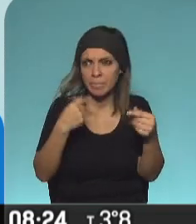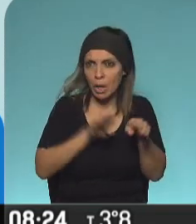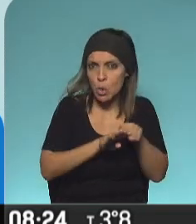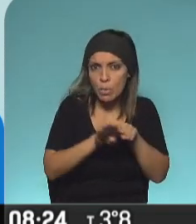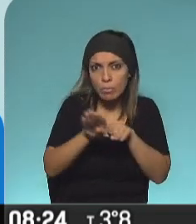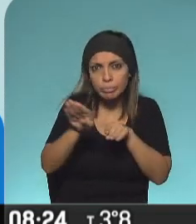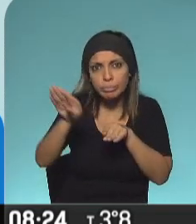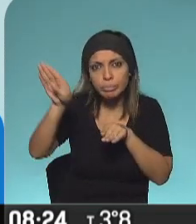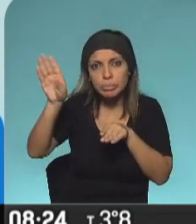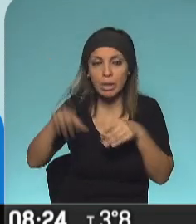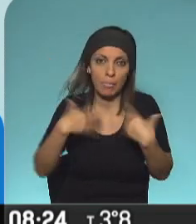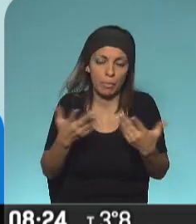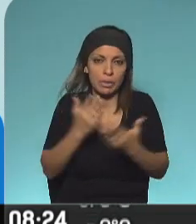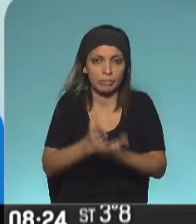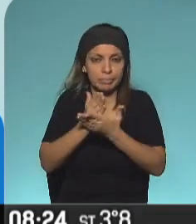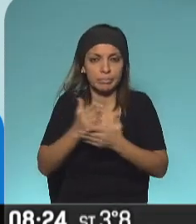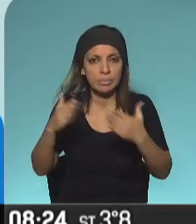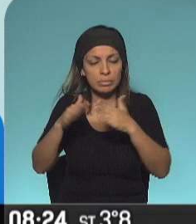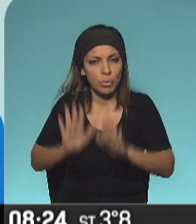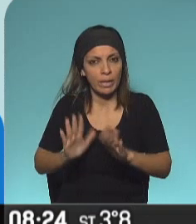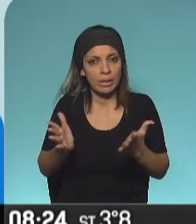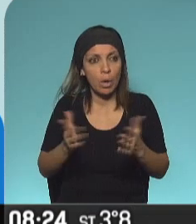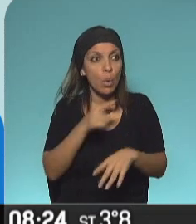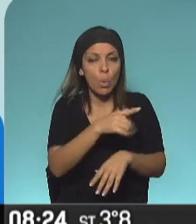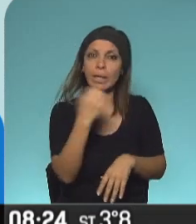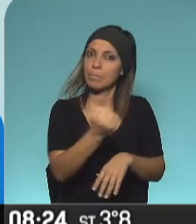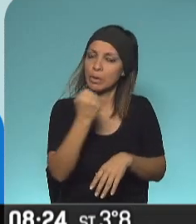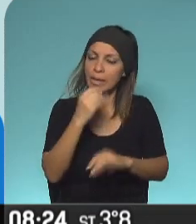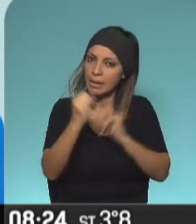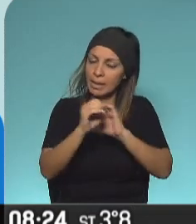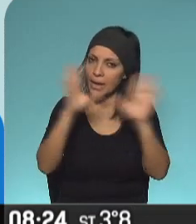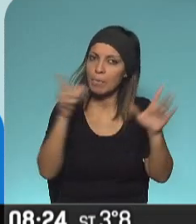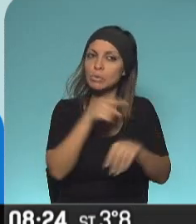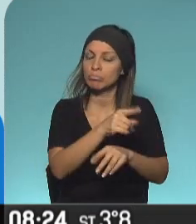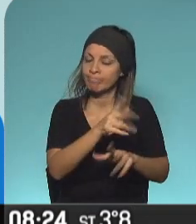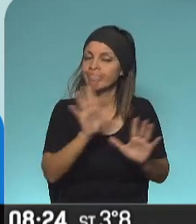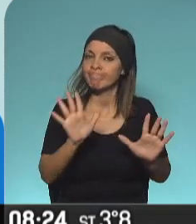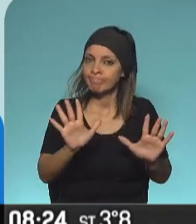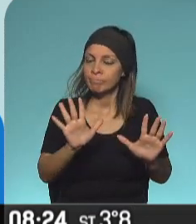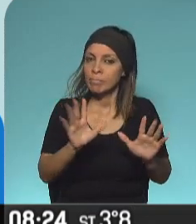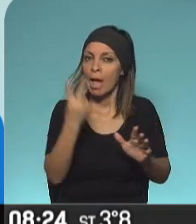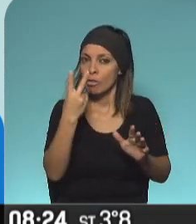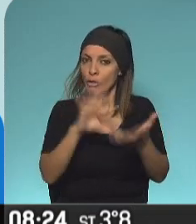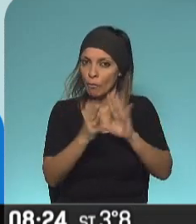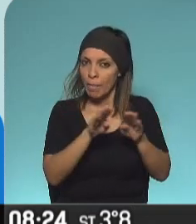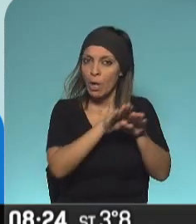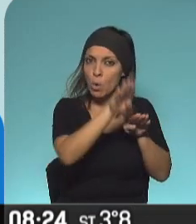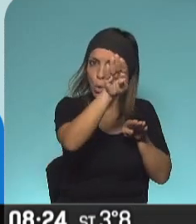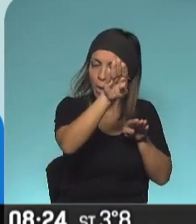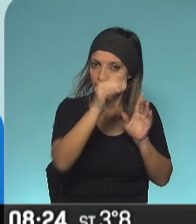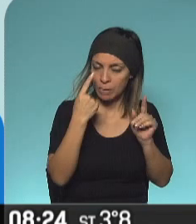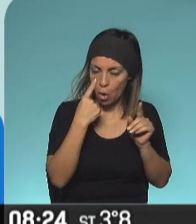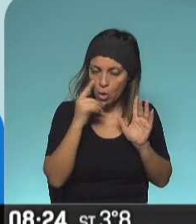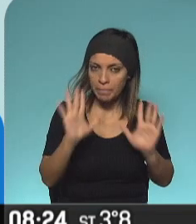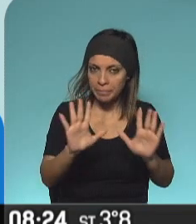por eso se endureció la cuarentena. Pero qué importante es que aclaremos esto para la gente. Hay dos tipos de curvas. La curva